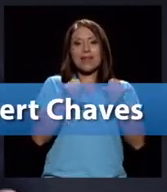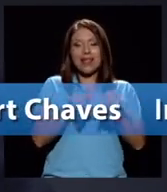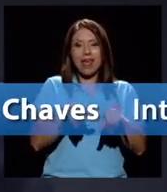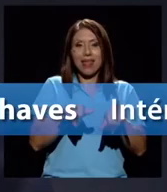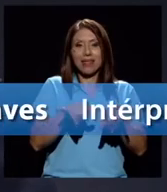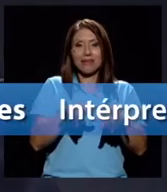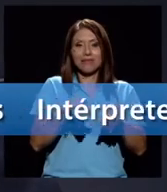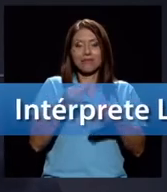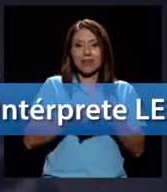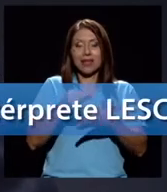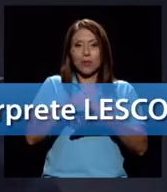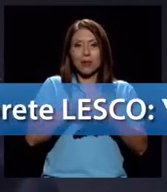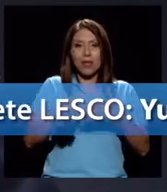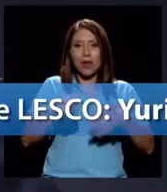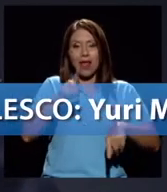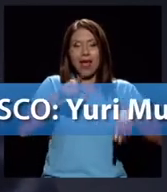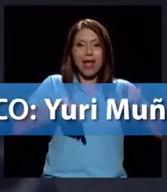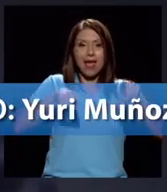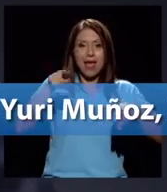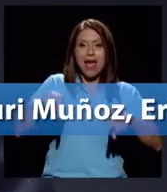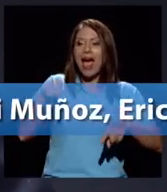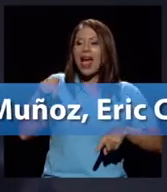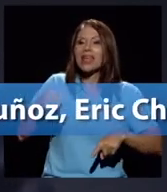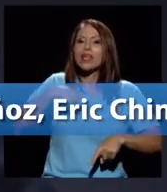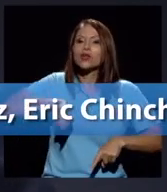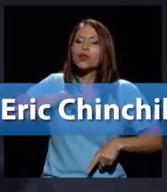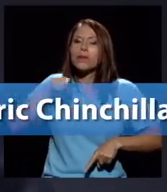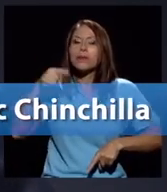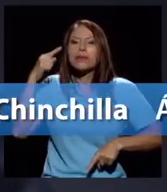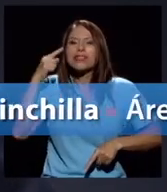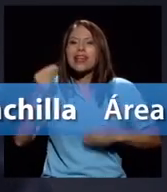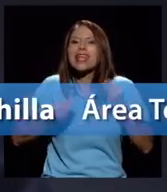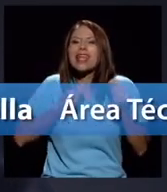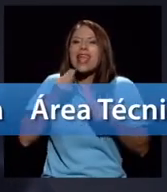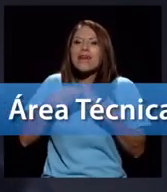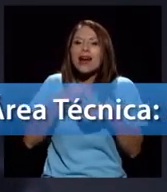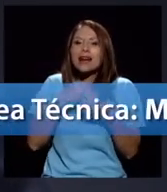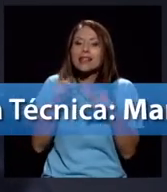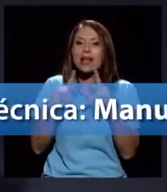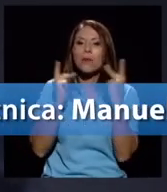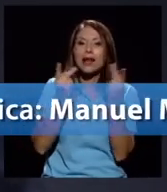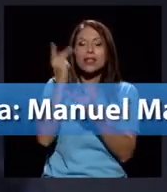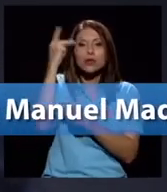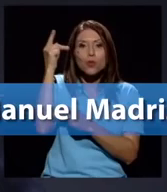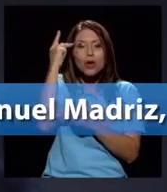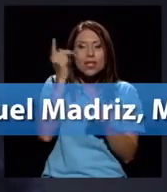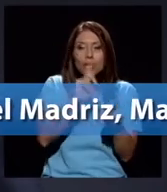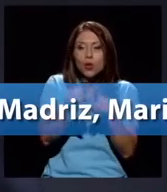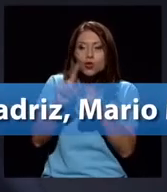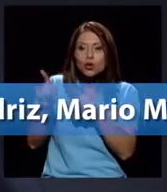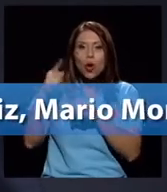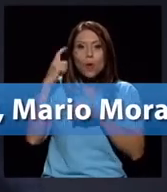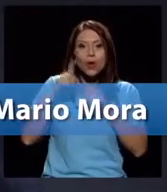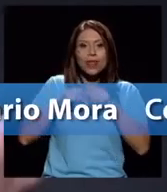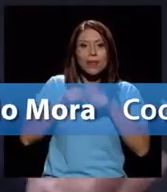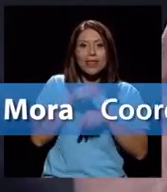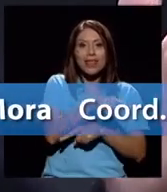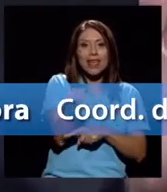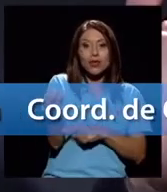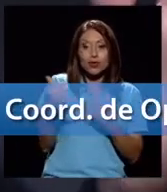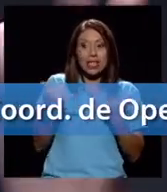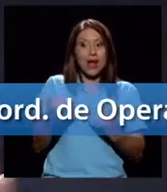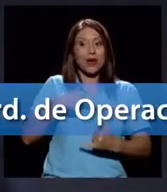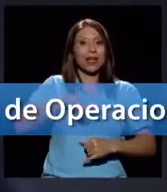con rafael es que van a ser los partidos políticos porque de ellos depende y ahora que estamos en campaña o